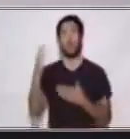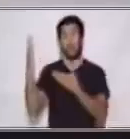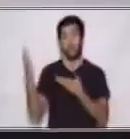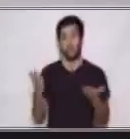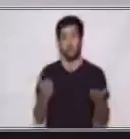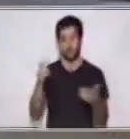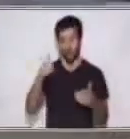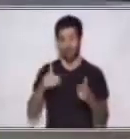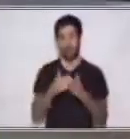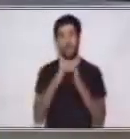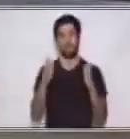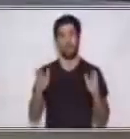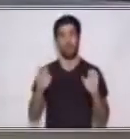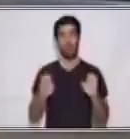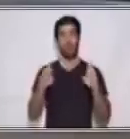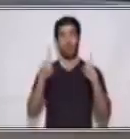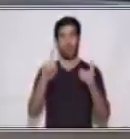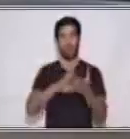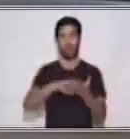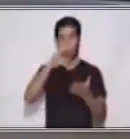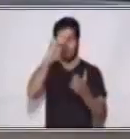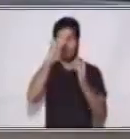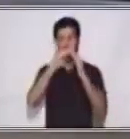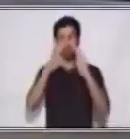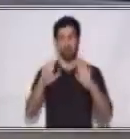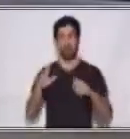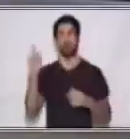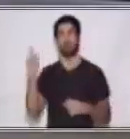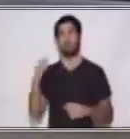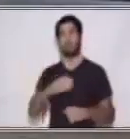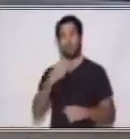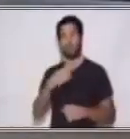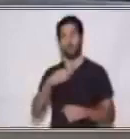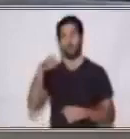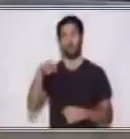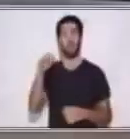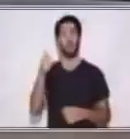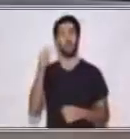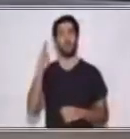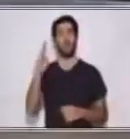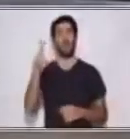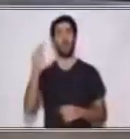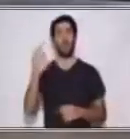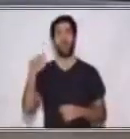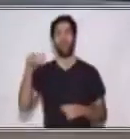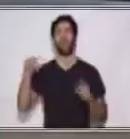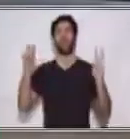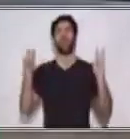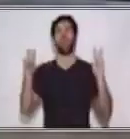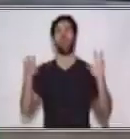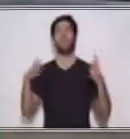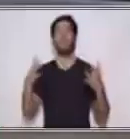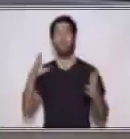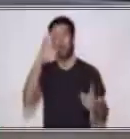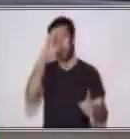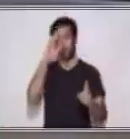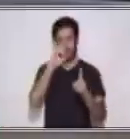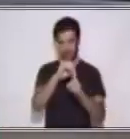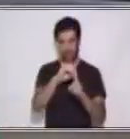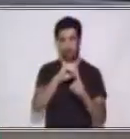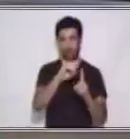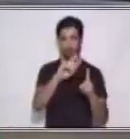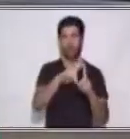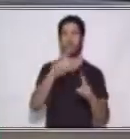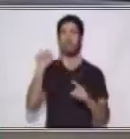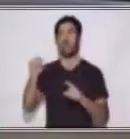Bienvenido a este espacio educativo Aprendo en Casa. Soy Pablo Salvatierra y en esta oportunidad desarrollaré el tema Objetividad y